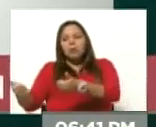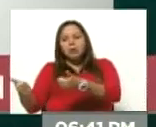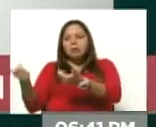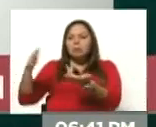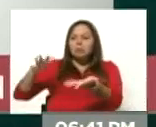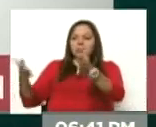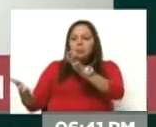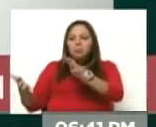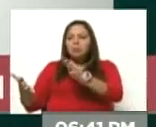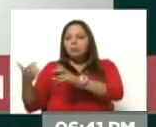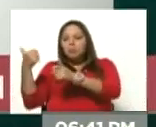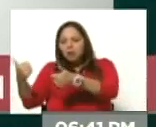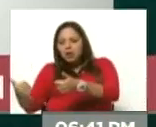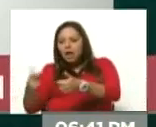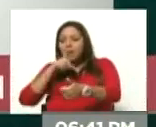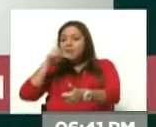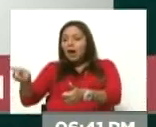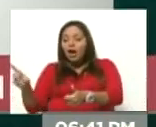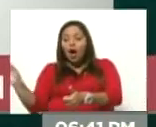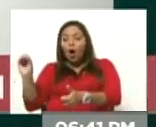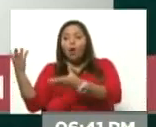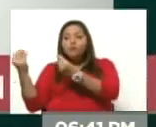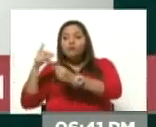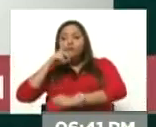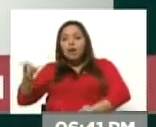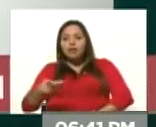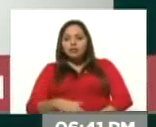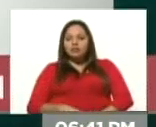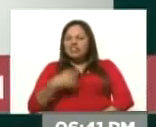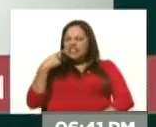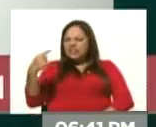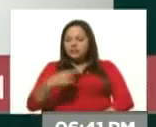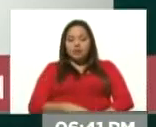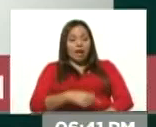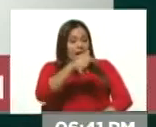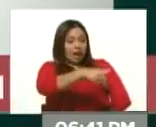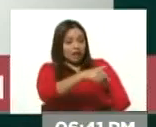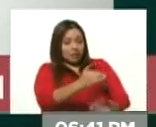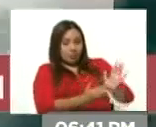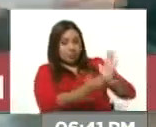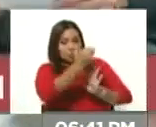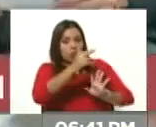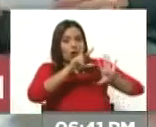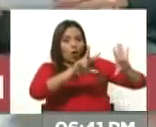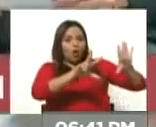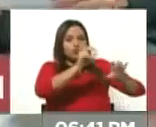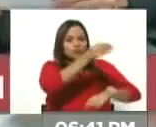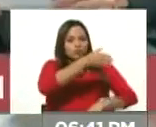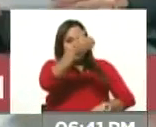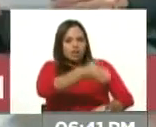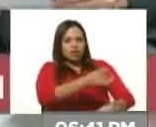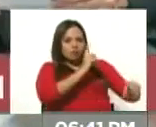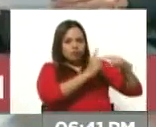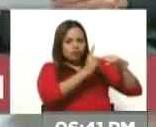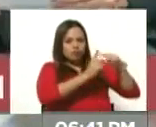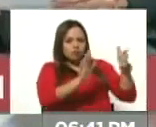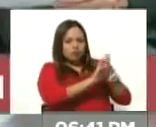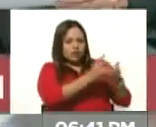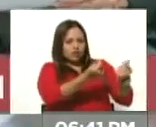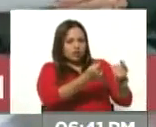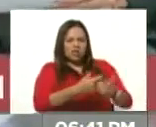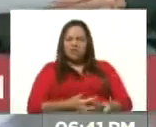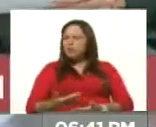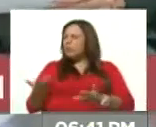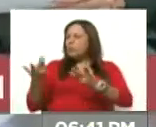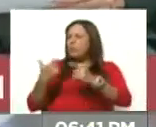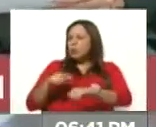mala o muy mala que dice la gente aquí sube ocho puntos la percepción positiva de la situación económico en relación a qué tiempos